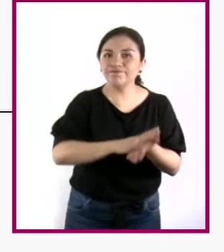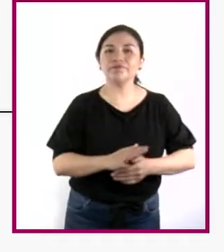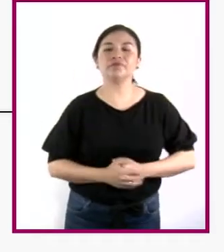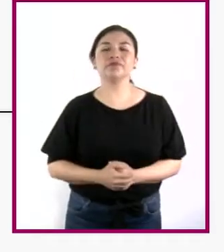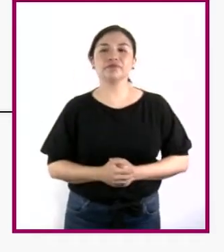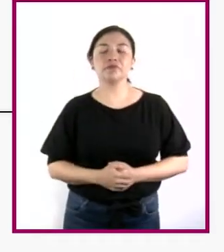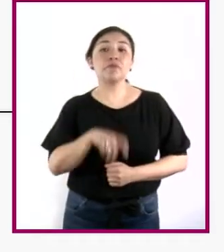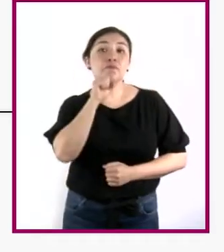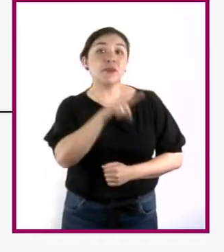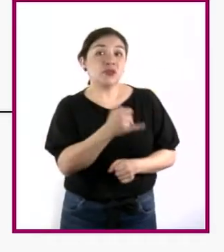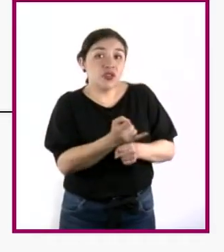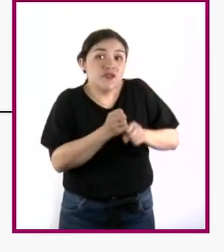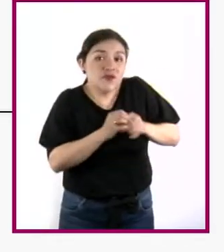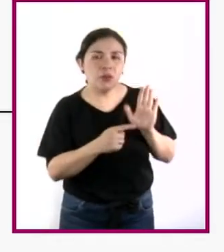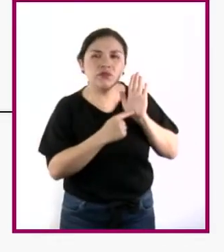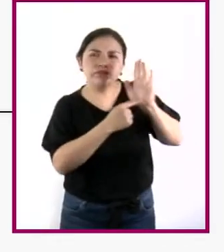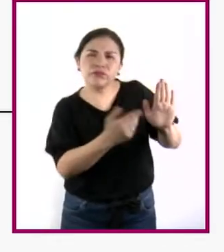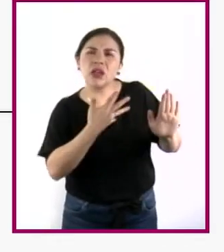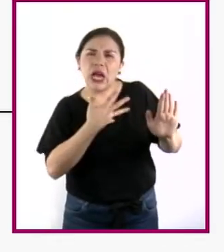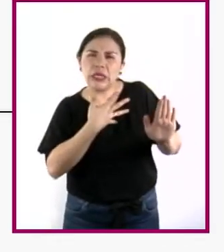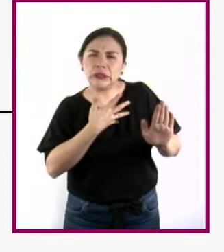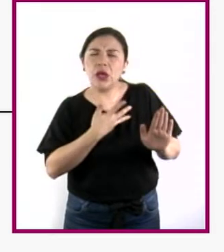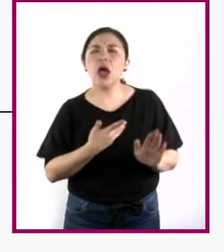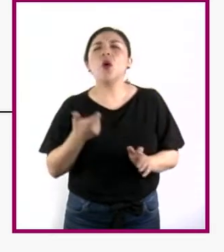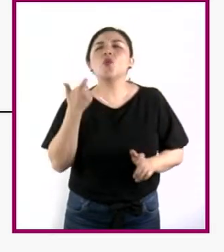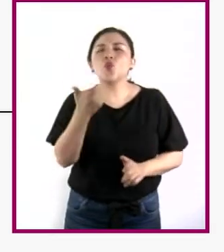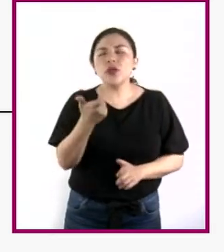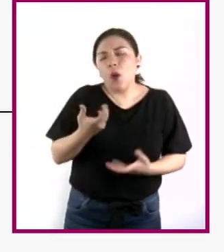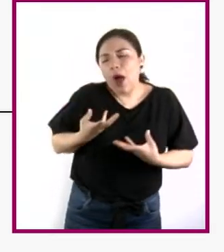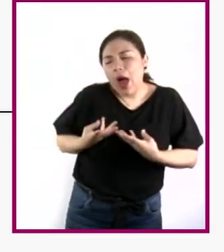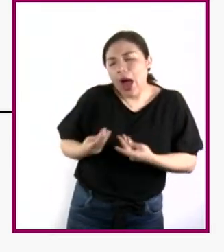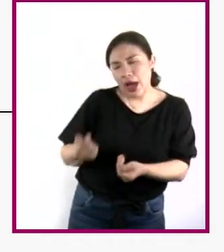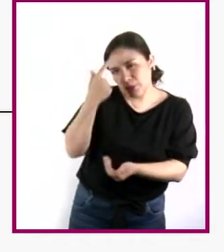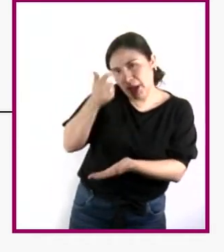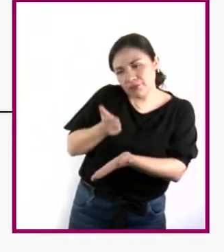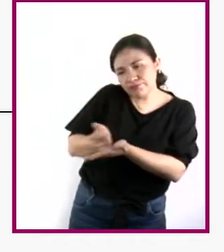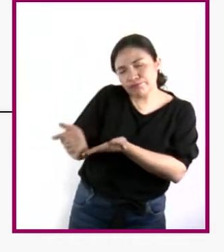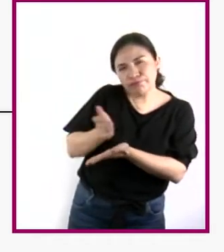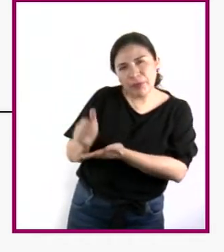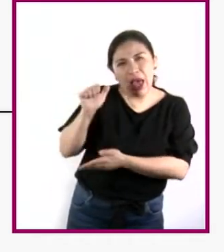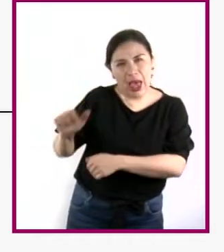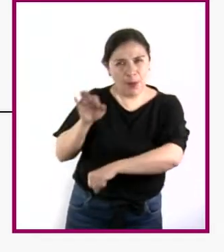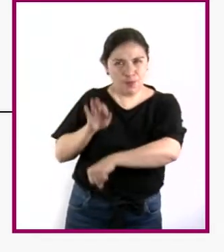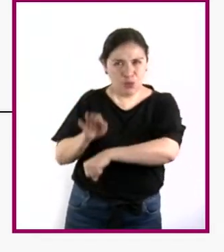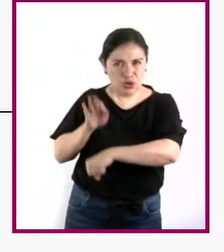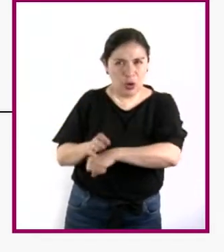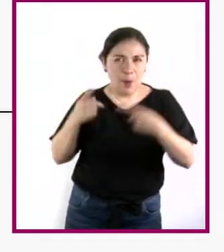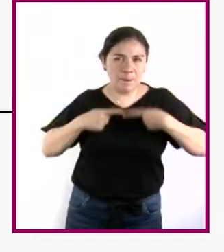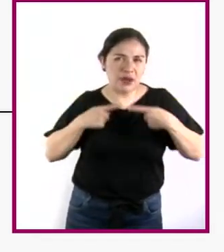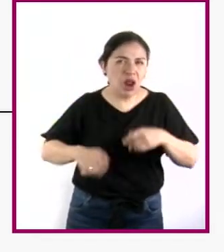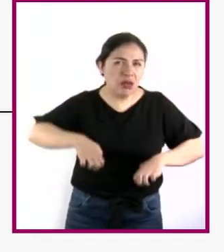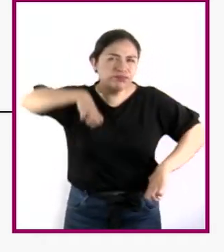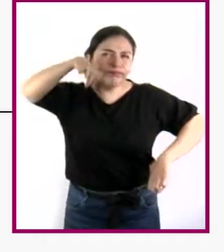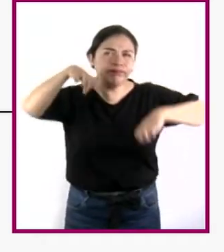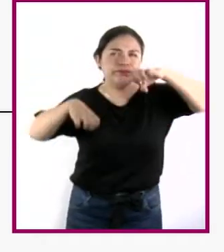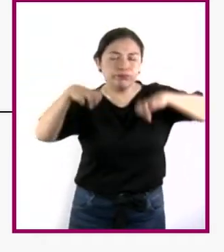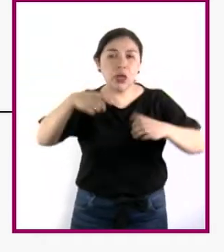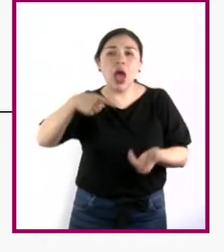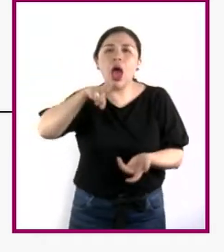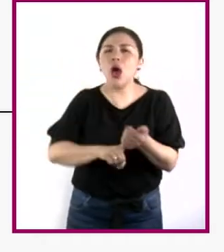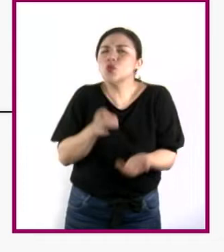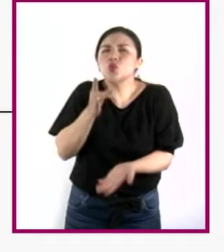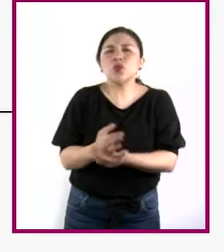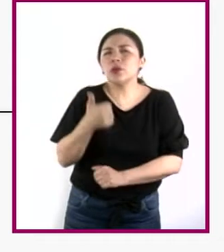En el mismo informe se puede leer que el gasto en pensiones y otras prestaciones de protección social para los adultos mayores representa